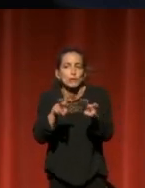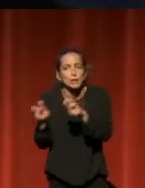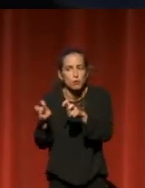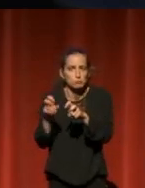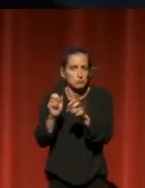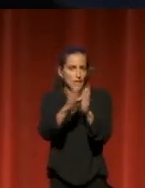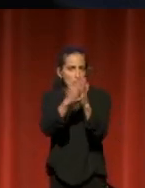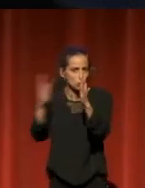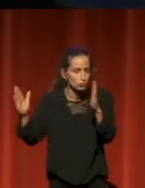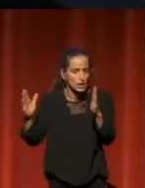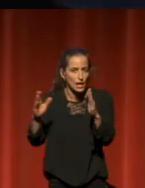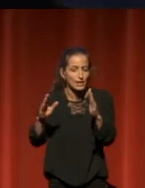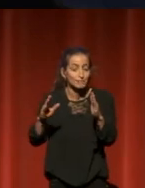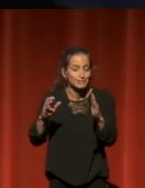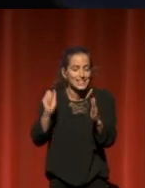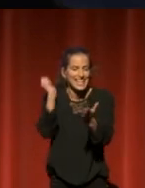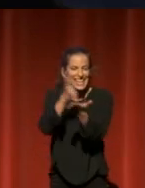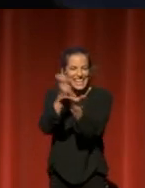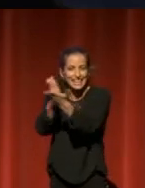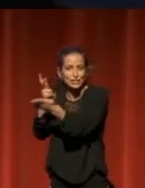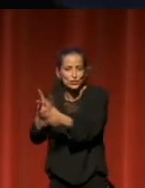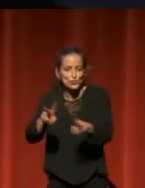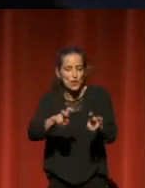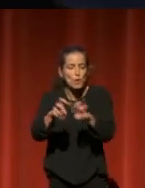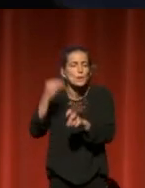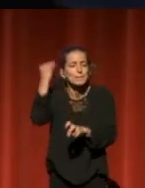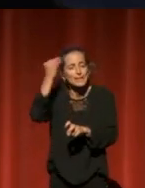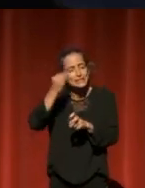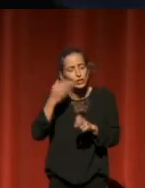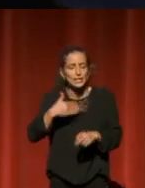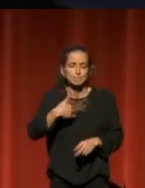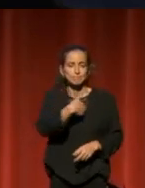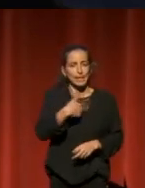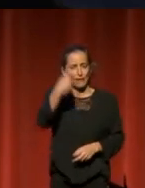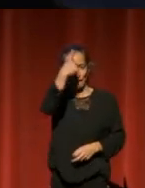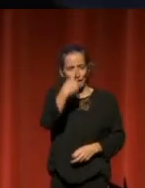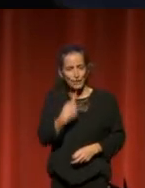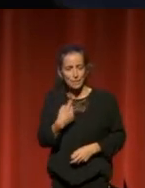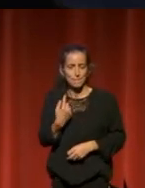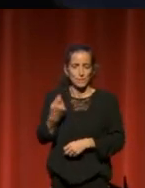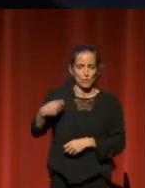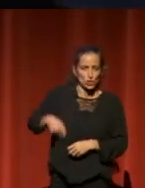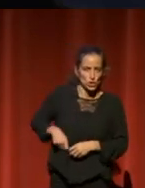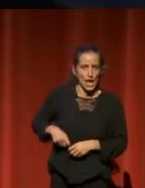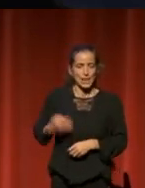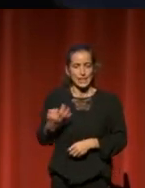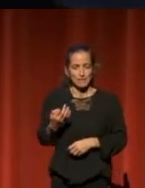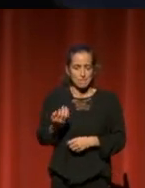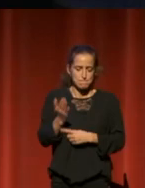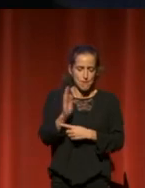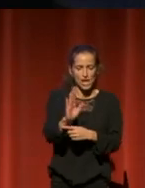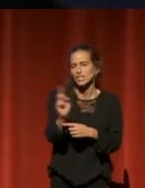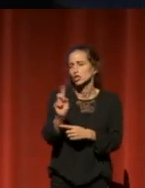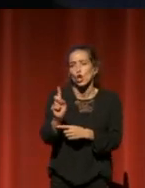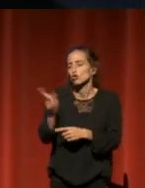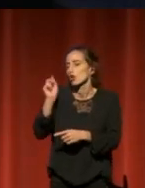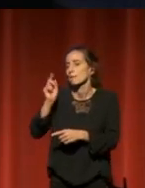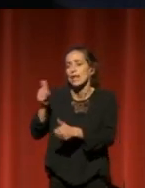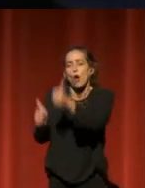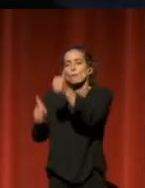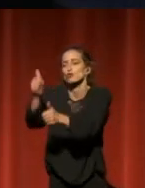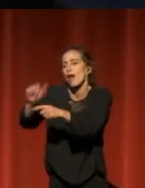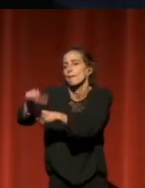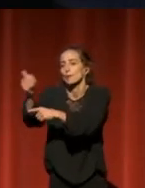entiendo que necesitan nuevos perfiles profesionales, que se alejan un poco de esos temarios de oposición que también habría